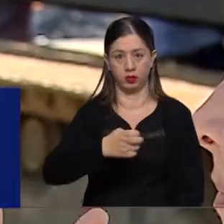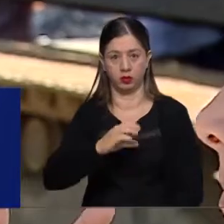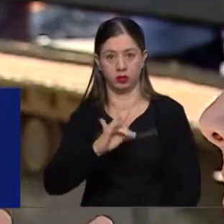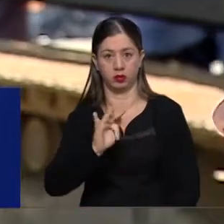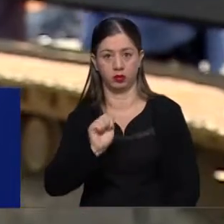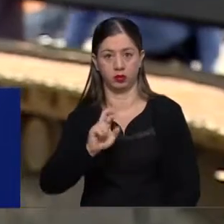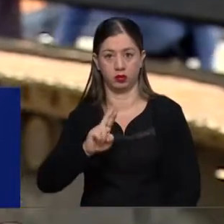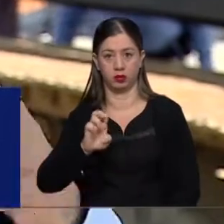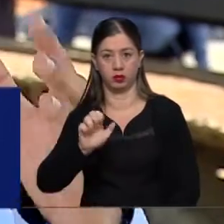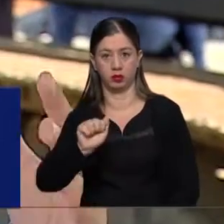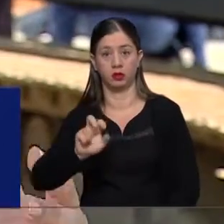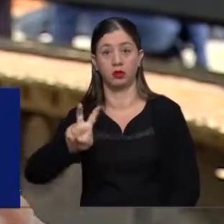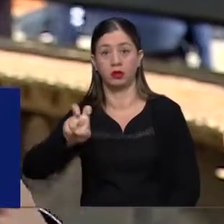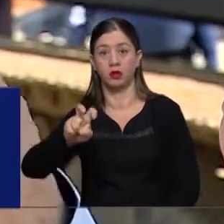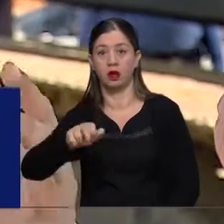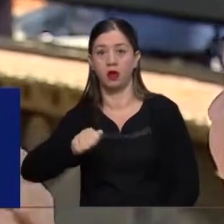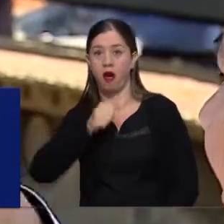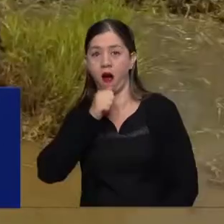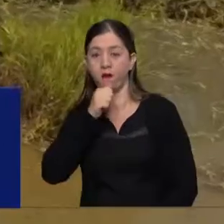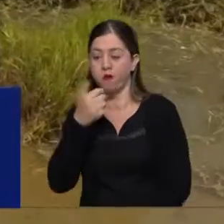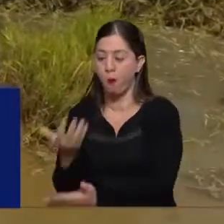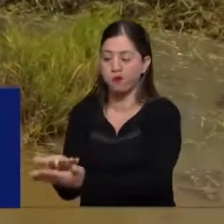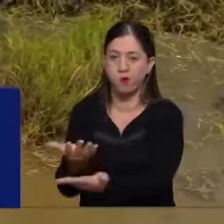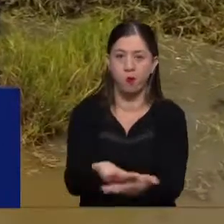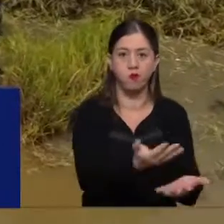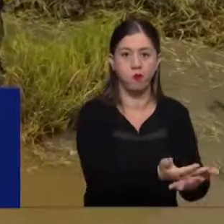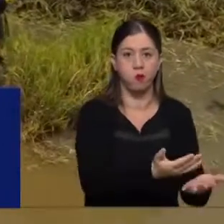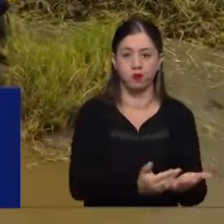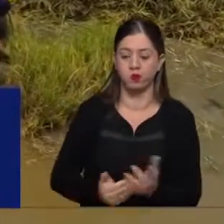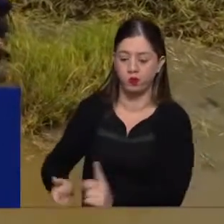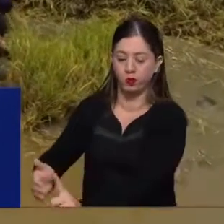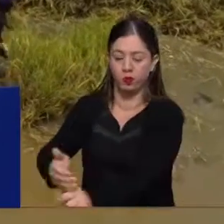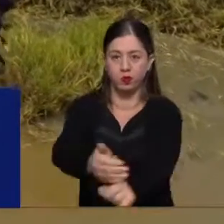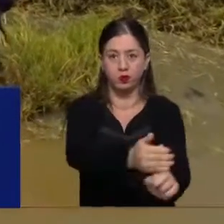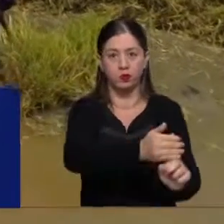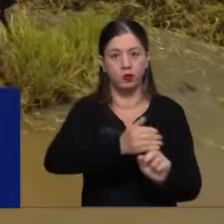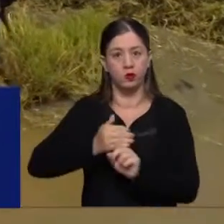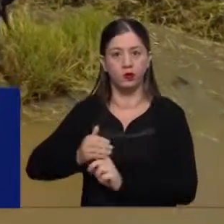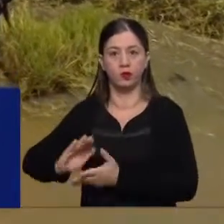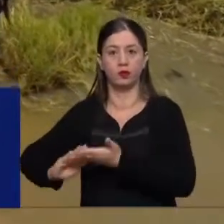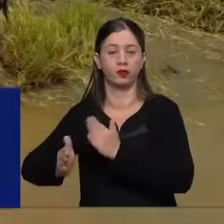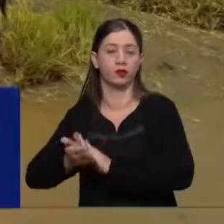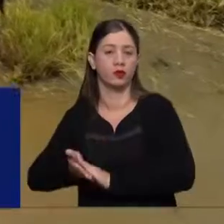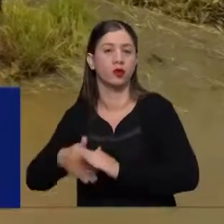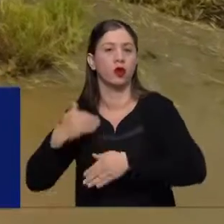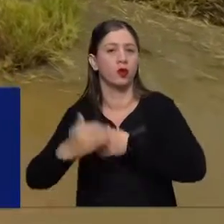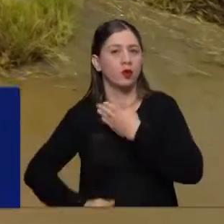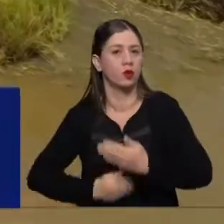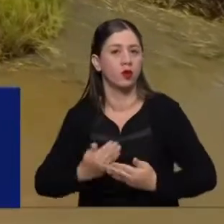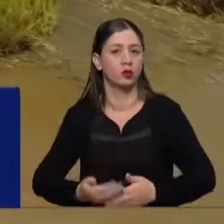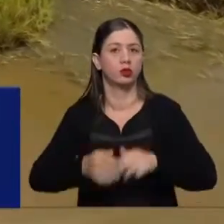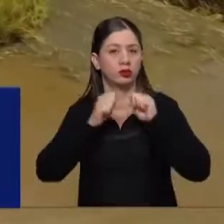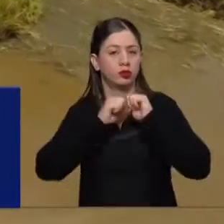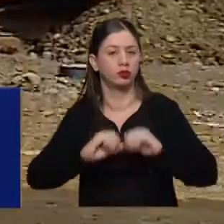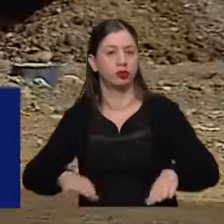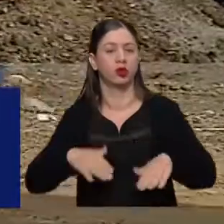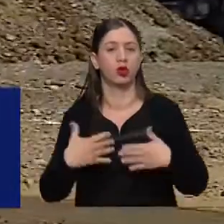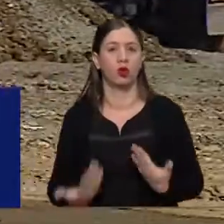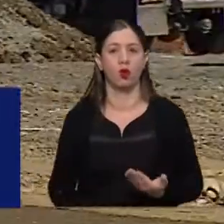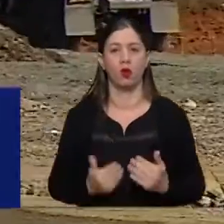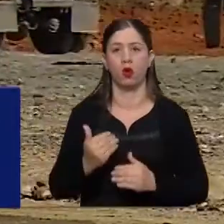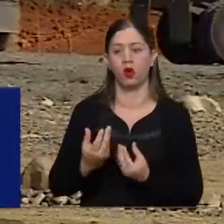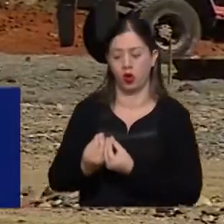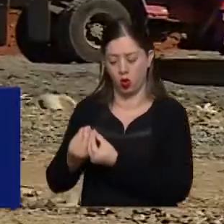7 humedales que estamos protegiendo de las manos con las comunidades, procesos de declaratoria que vamos a hacer con los